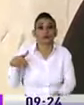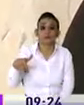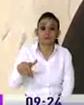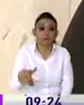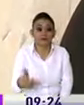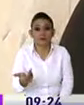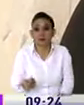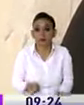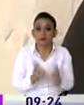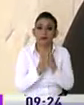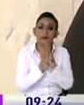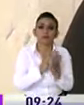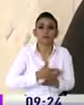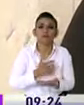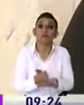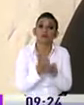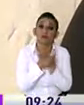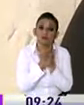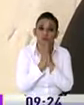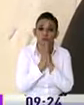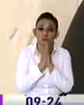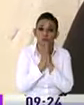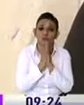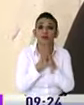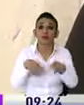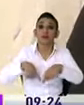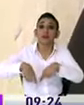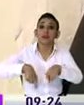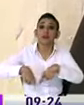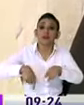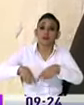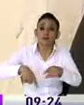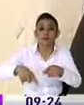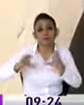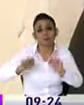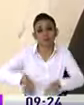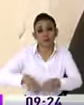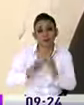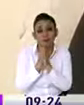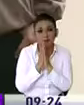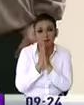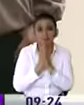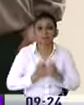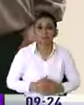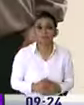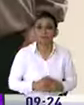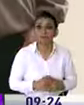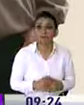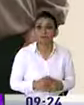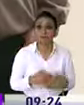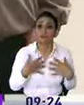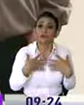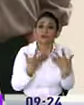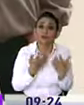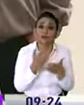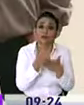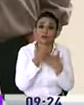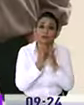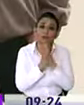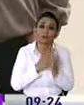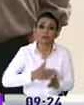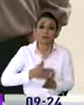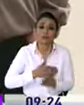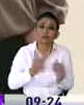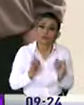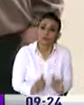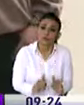Entonces les pedimos que nos ayuden en canalizar el tema de transporte. Y eso es lo que queremos, que nos ayuden aquí también,